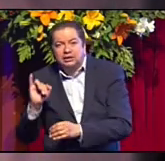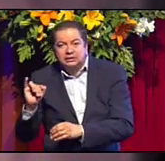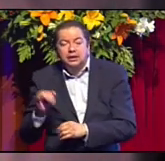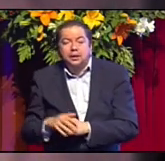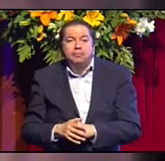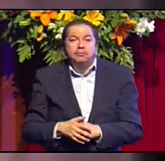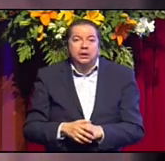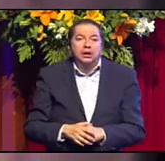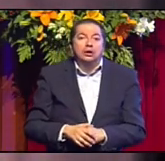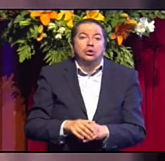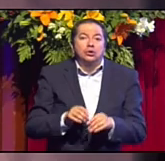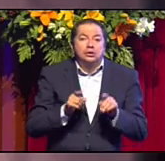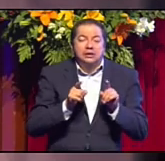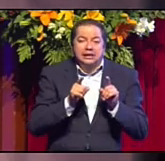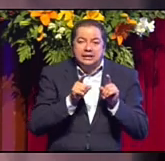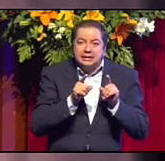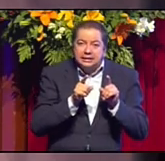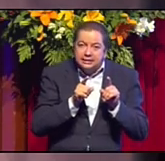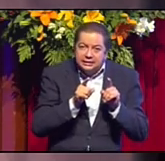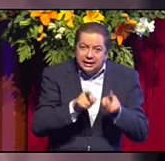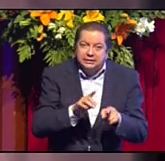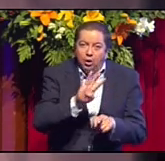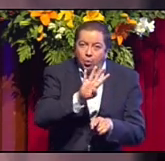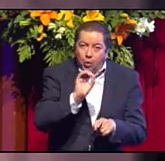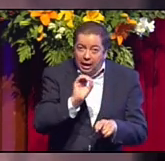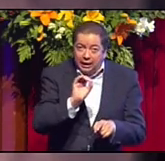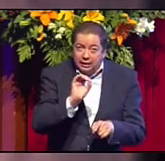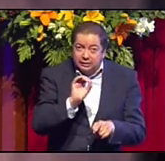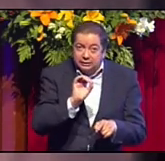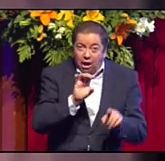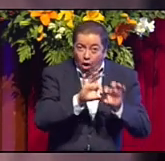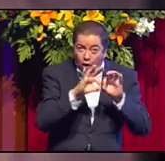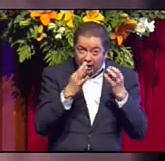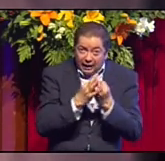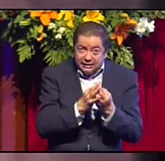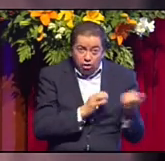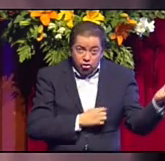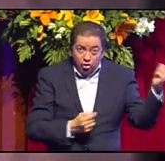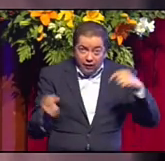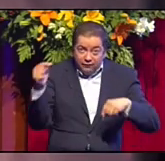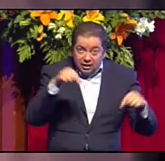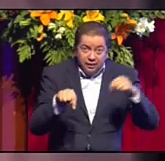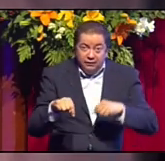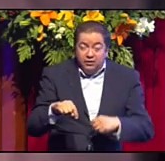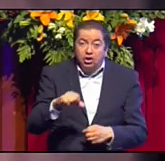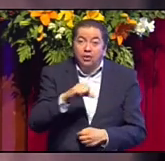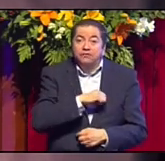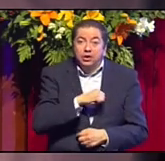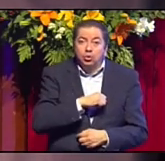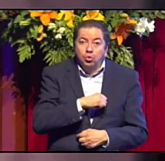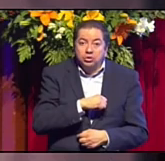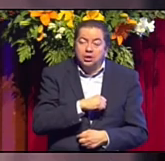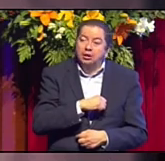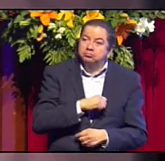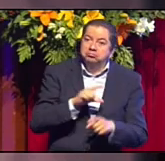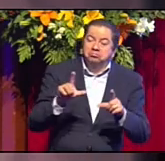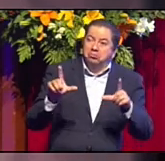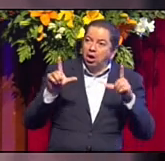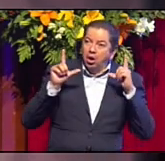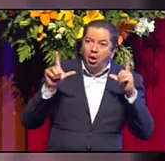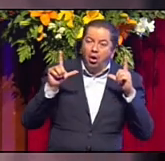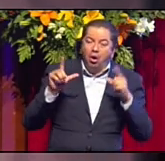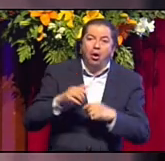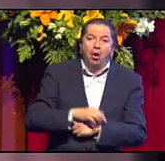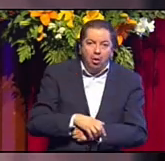por Dios, esas 40 organizaciones que estuvieron acá en la comuna de Vicuña se llevaron la mejor